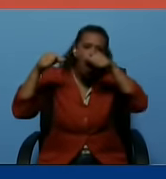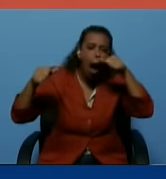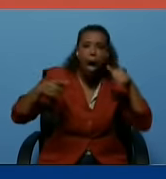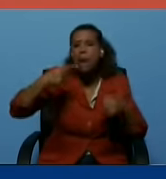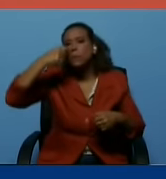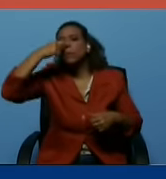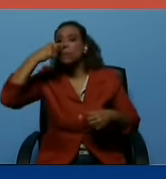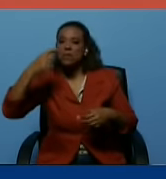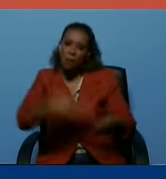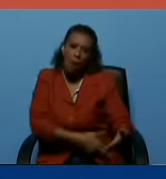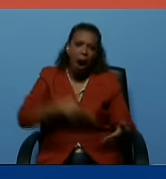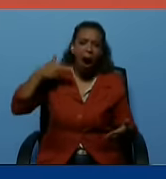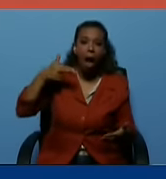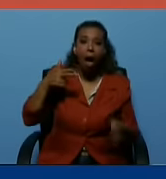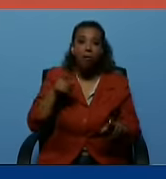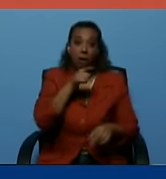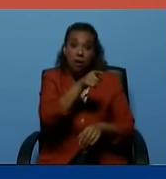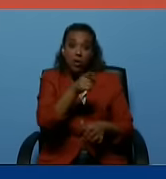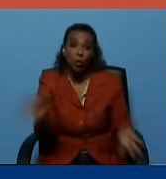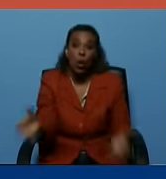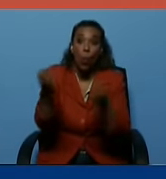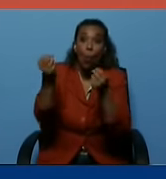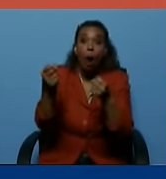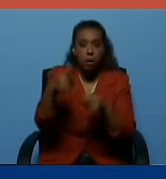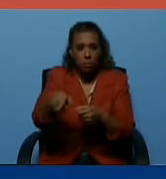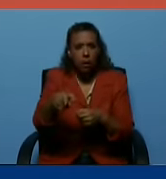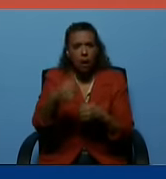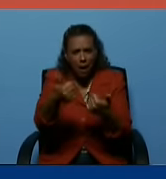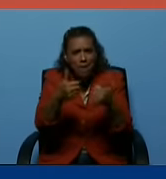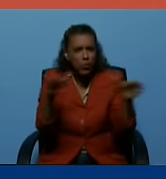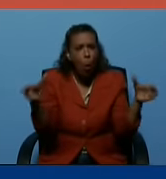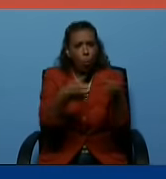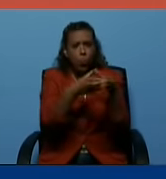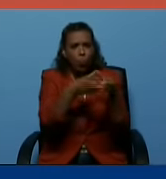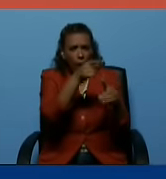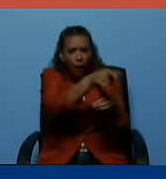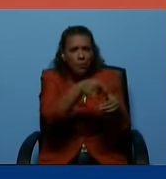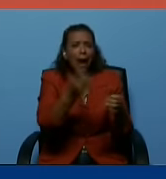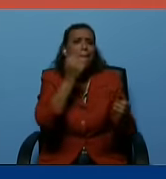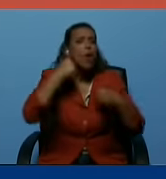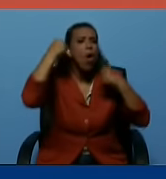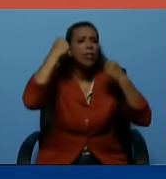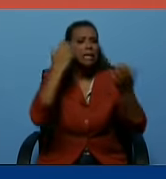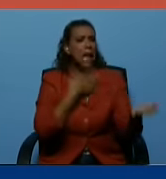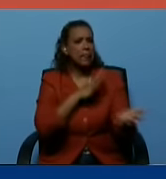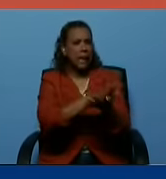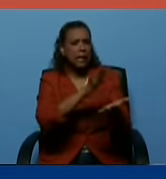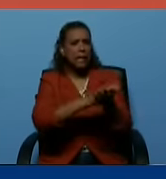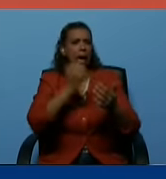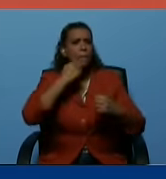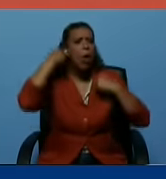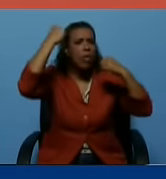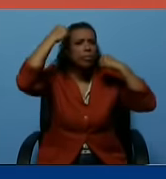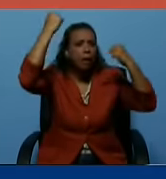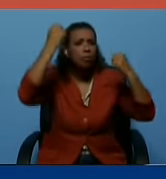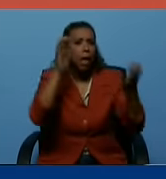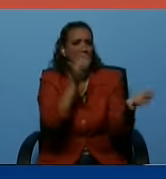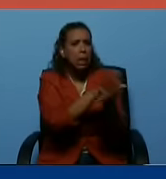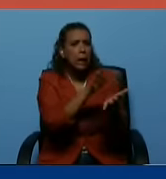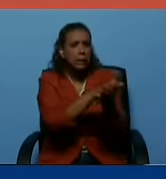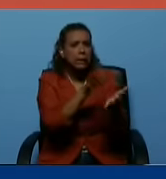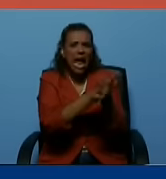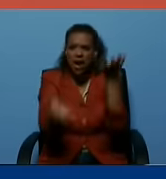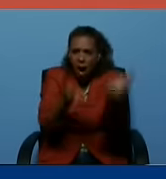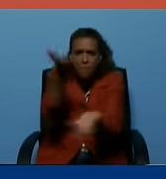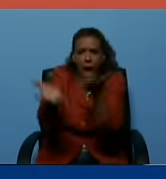y armados. ¿Se puede llamar eso como que fuera una protesta? ¿Es una protesta